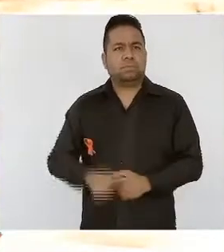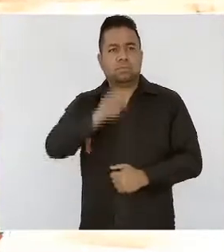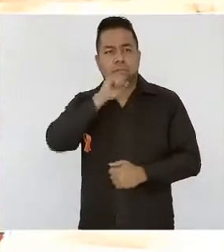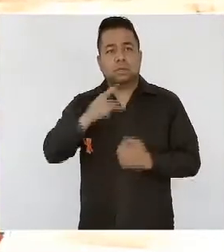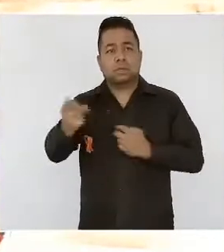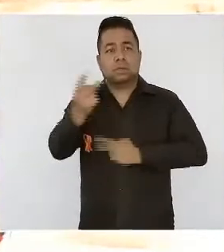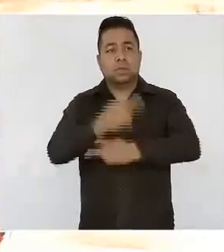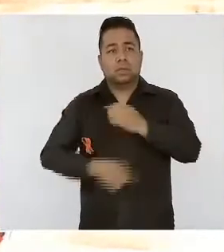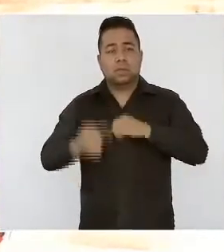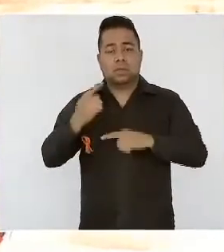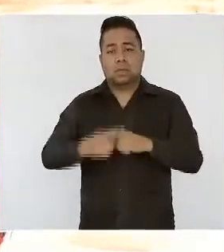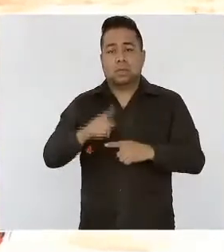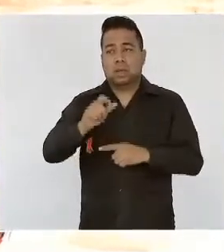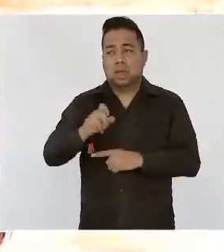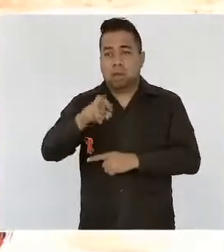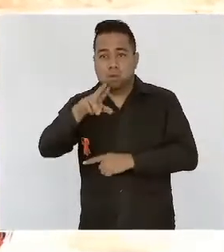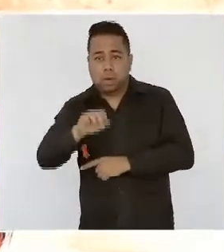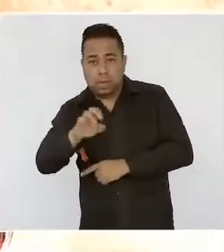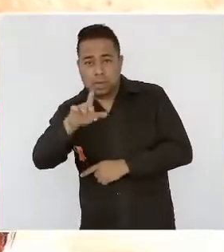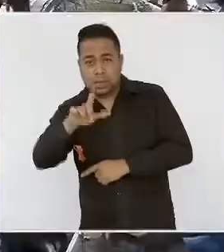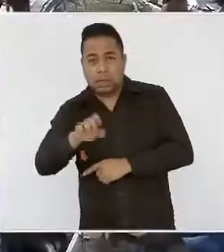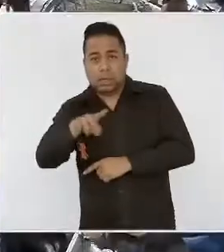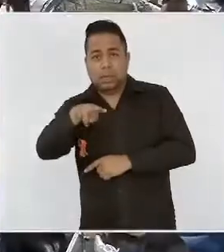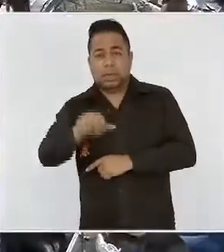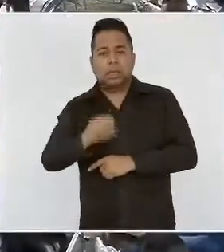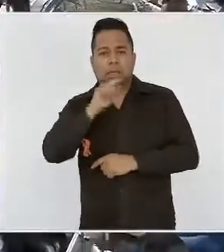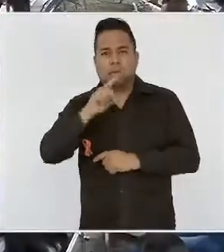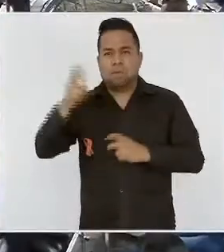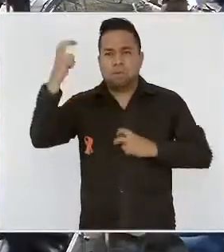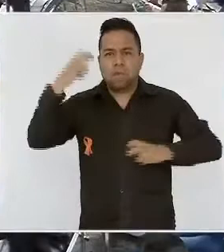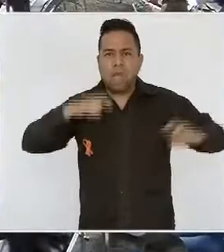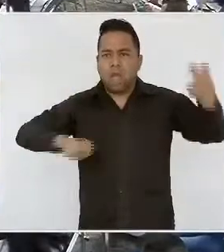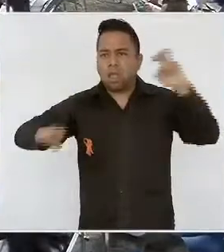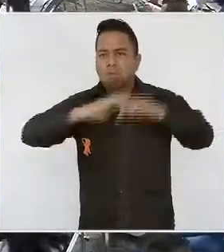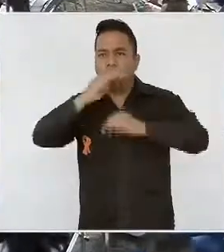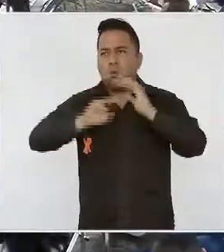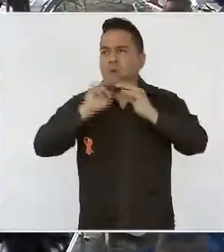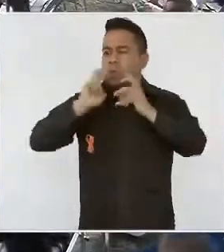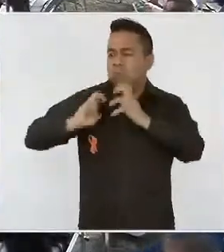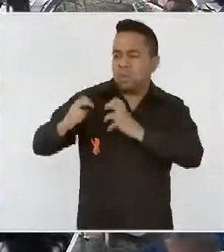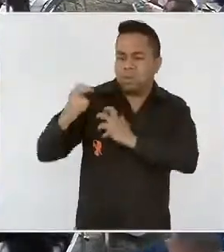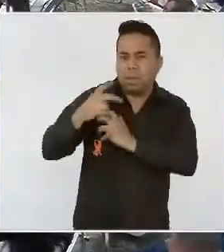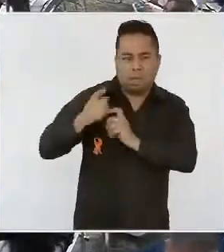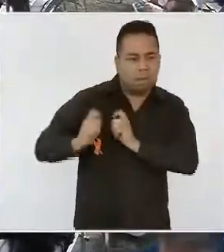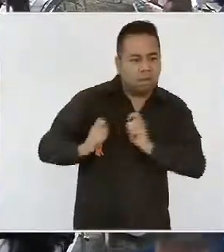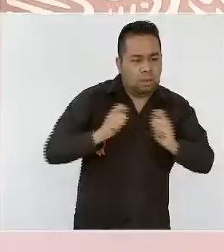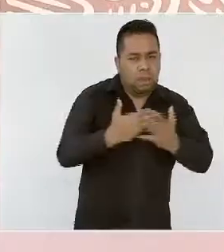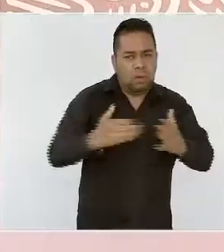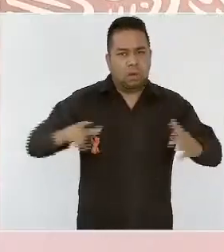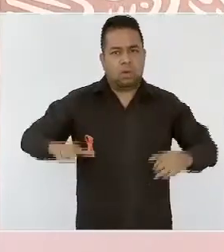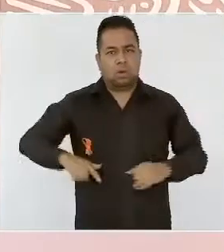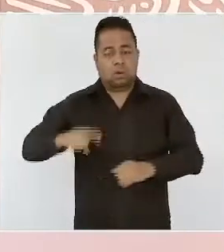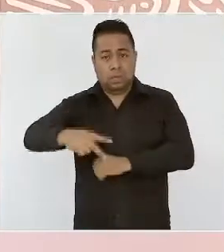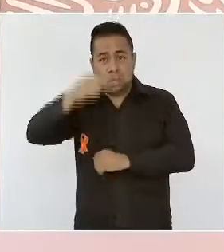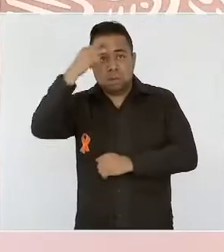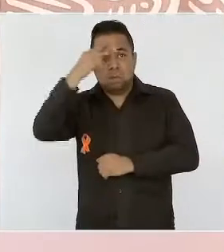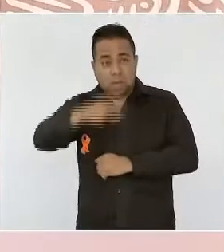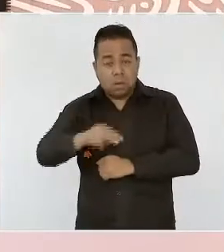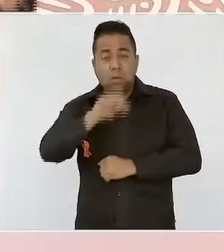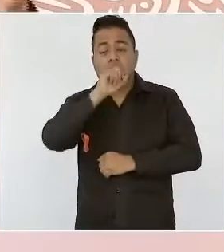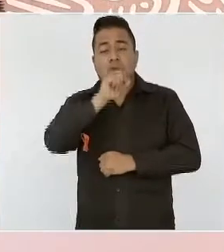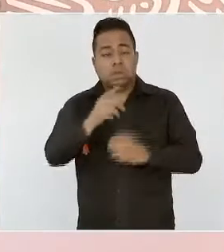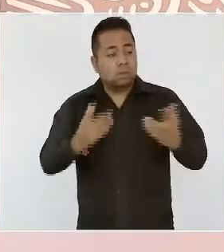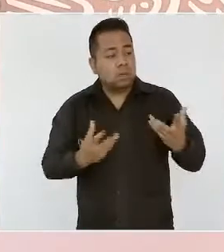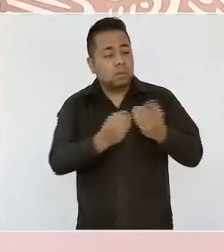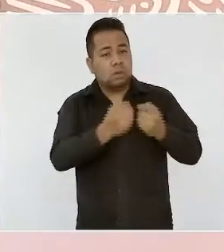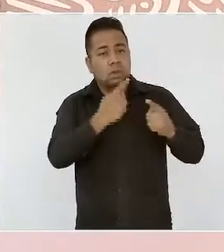Estamos con Laurelena Carrillo, que también se la pasa viajando por todo el mundo por el encargo que tiene ahora en el gobierno de México. Estamos